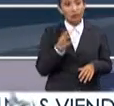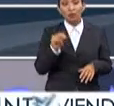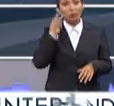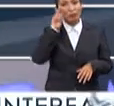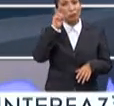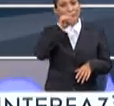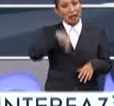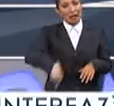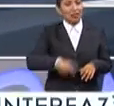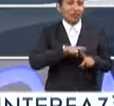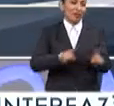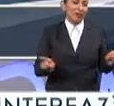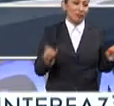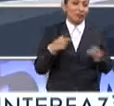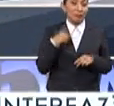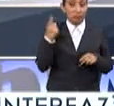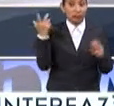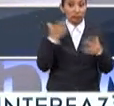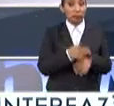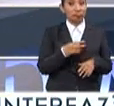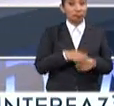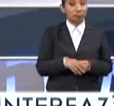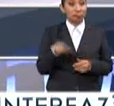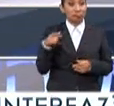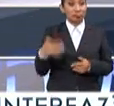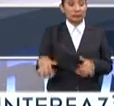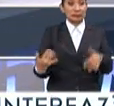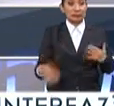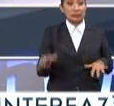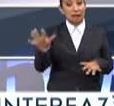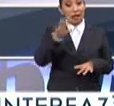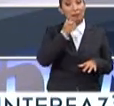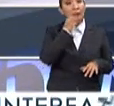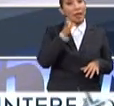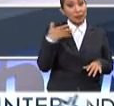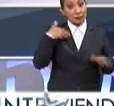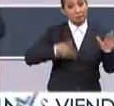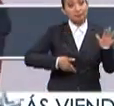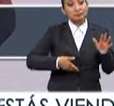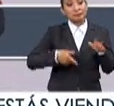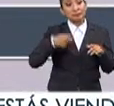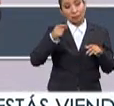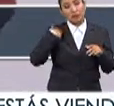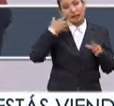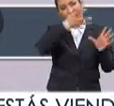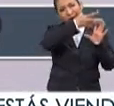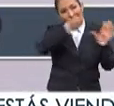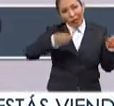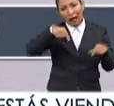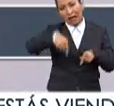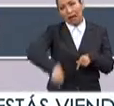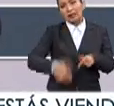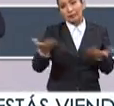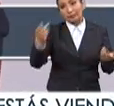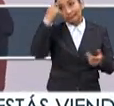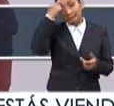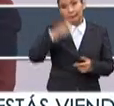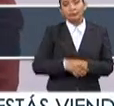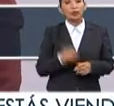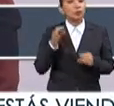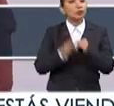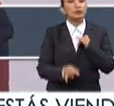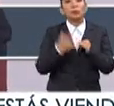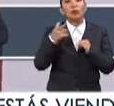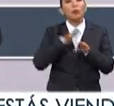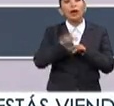no lo vemos tanto aquí pero sorprende y es ésta estaría padre que también se pudiera pudiéramos traer esa esa esa mentalidad finalmente